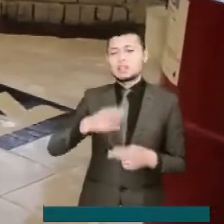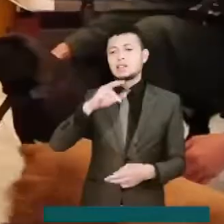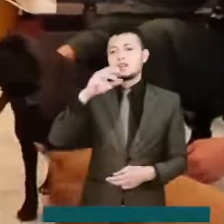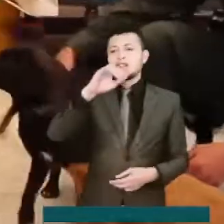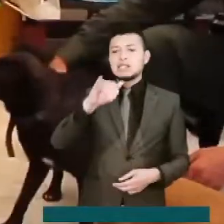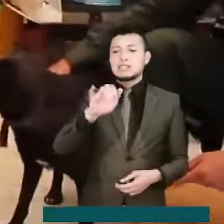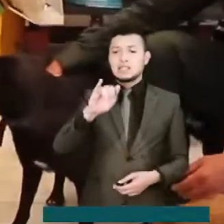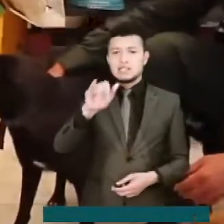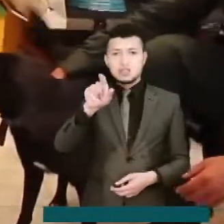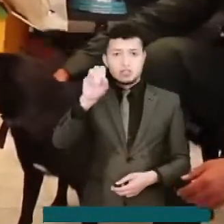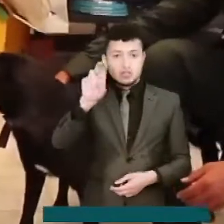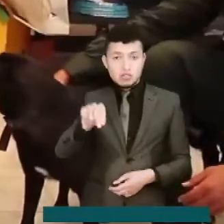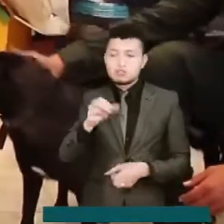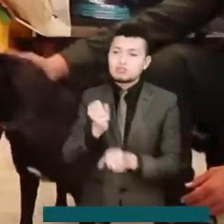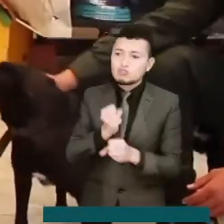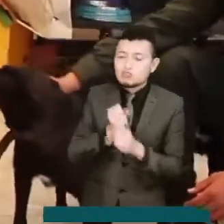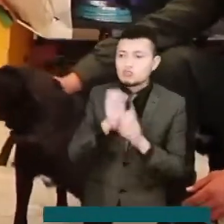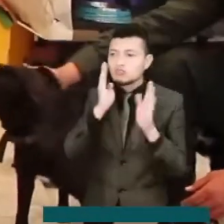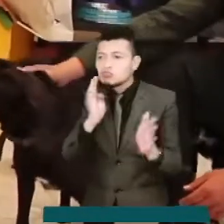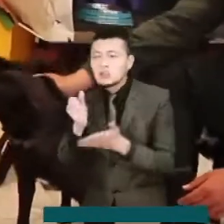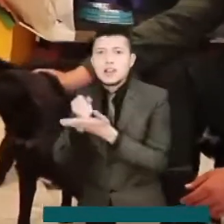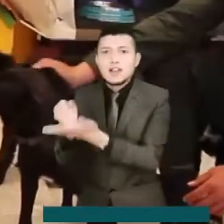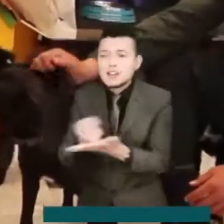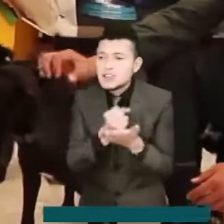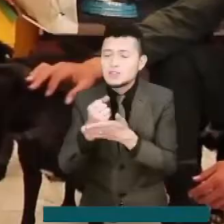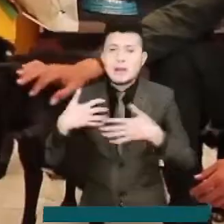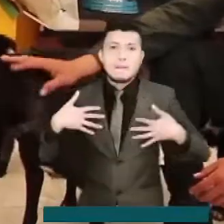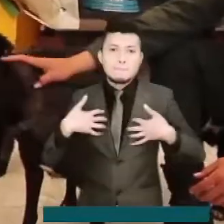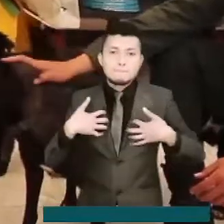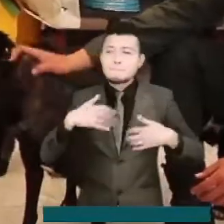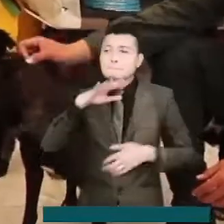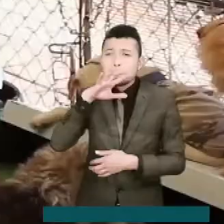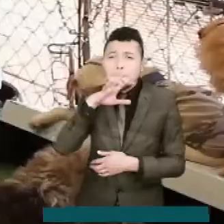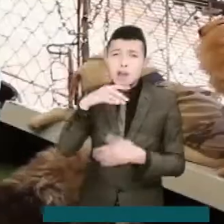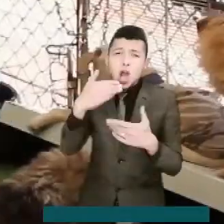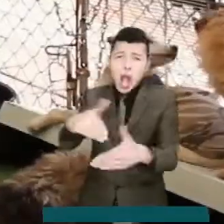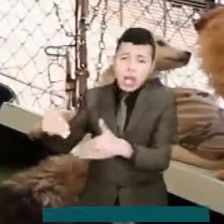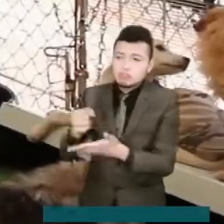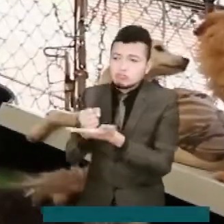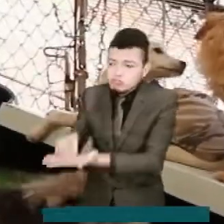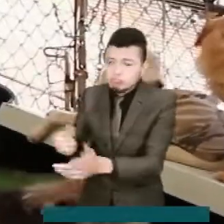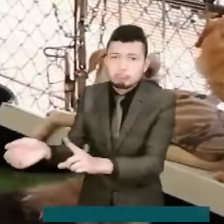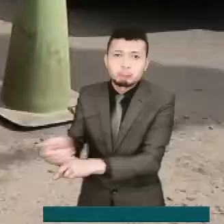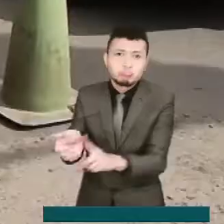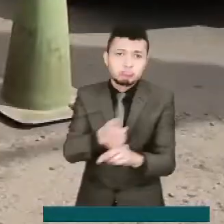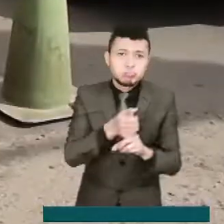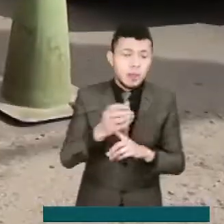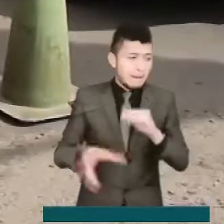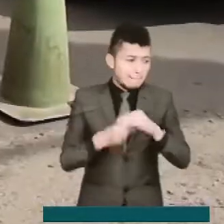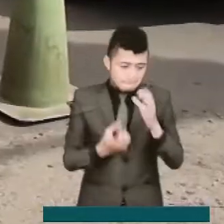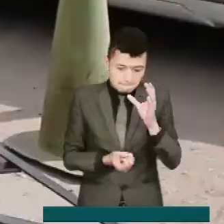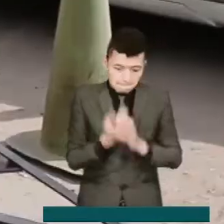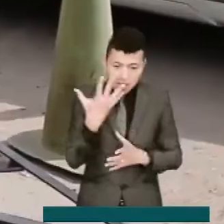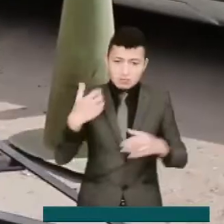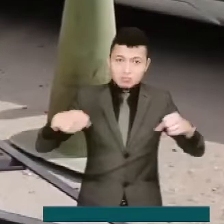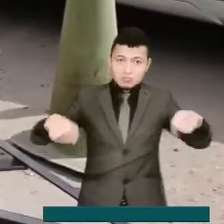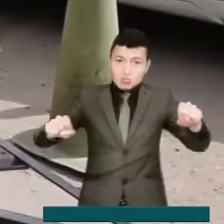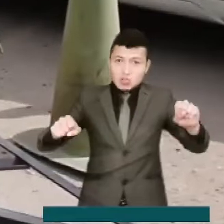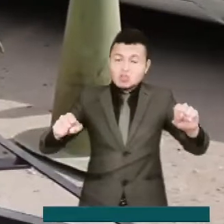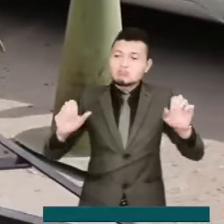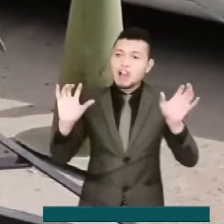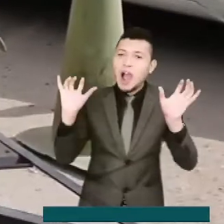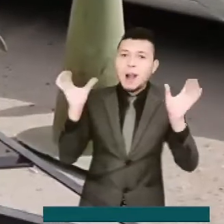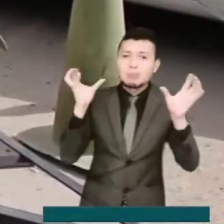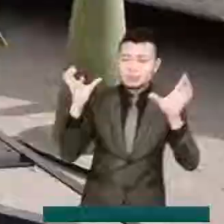Barrera en la ciudad de Duitama por su labor de rescatista de perritos en condición de calle. Hasta creó una ambulancia para